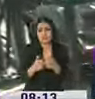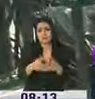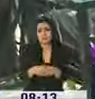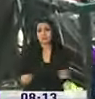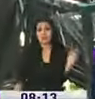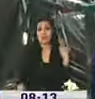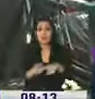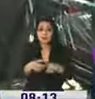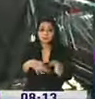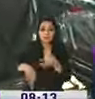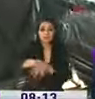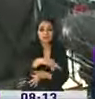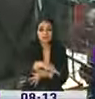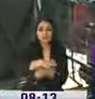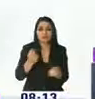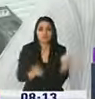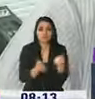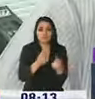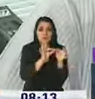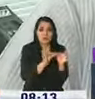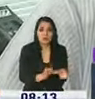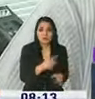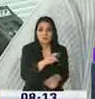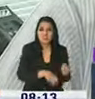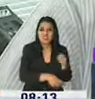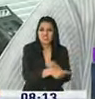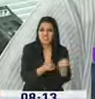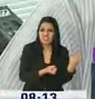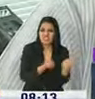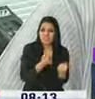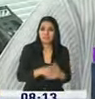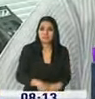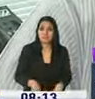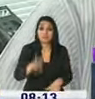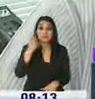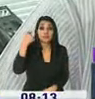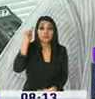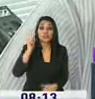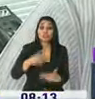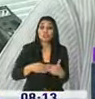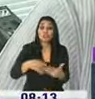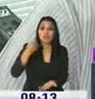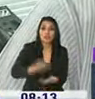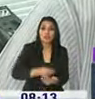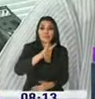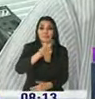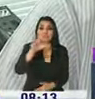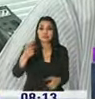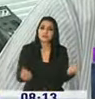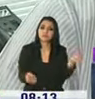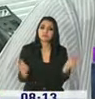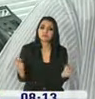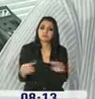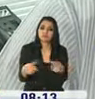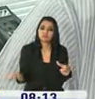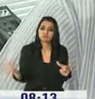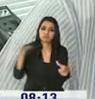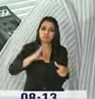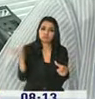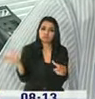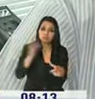pueda reemplazar la flota deteriorada. Alrededor de 9 millones de dólares para comprar 23 recolectores de carga posterior,